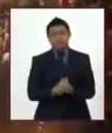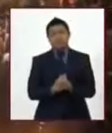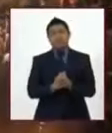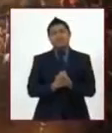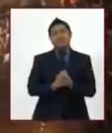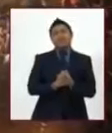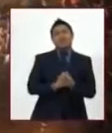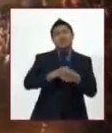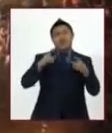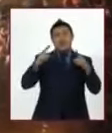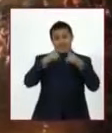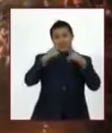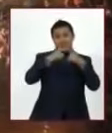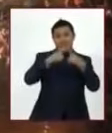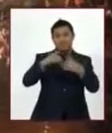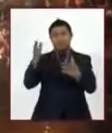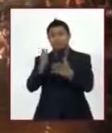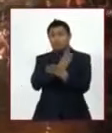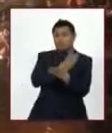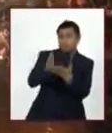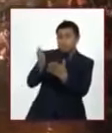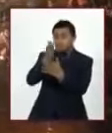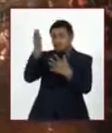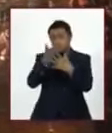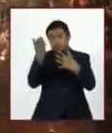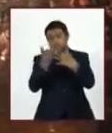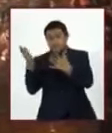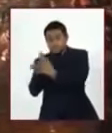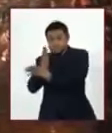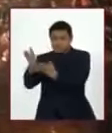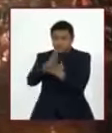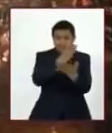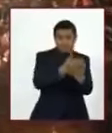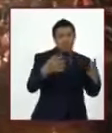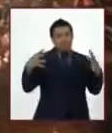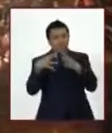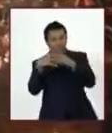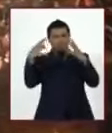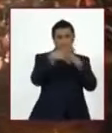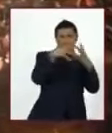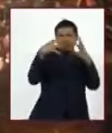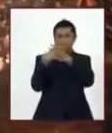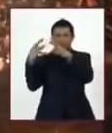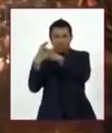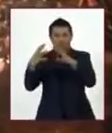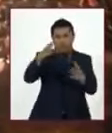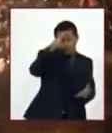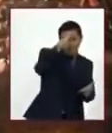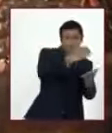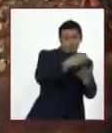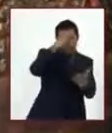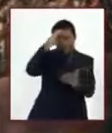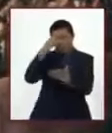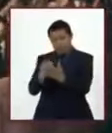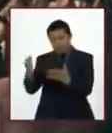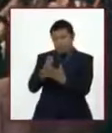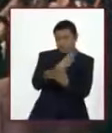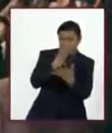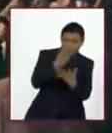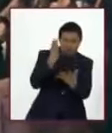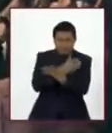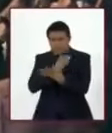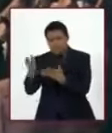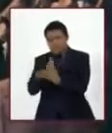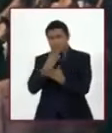Iglesia se dividió y comenzaron las guerras religiosas entre los católicos y los seguidores de las ideas de Lutero. La